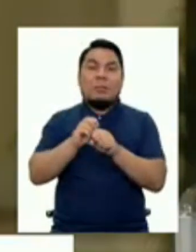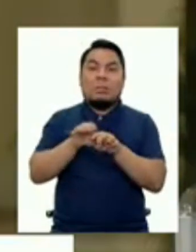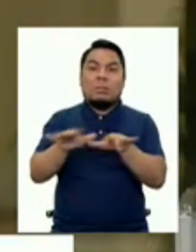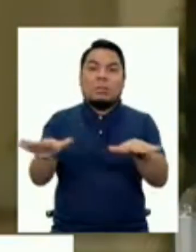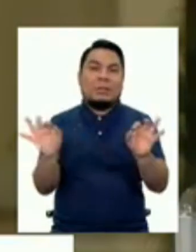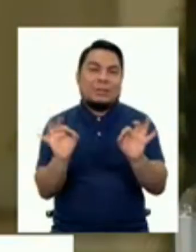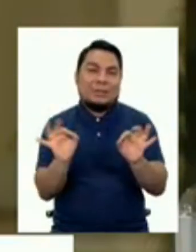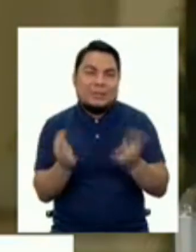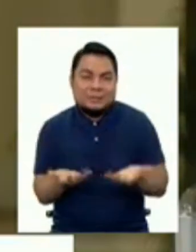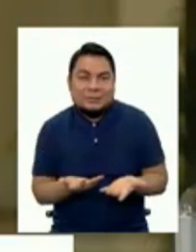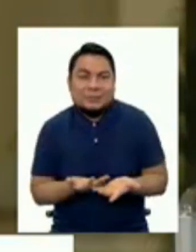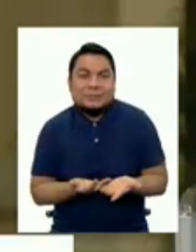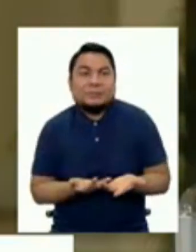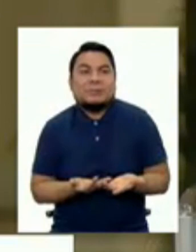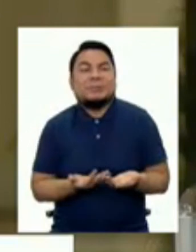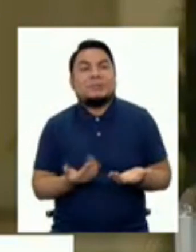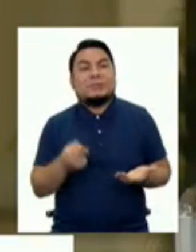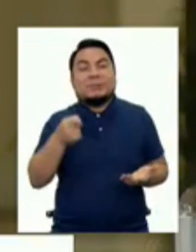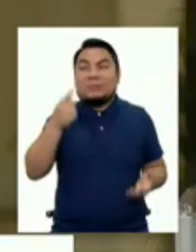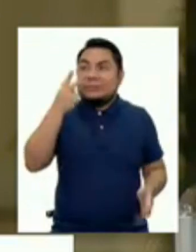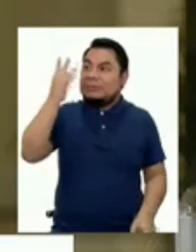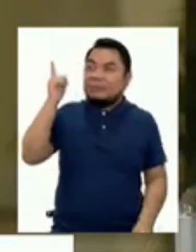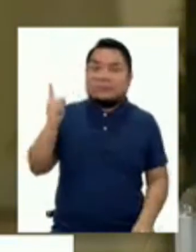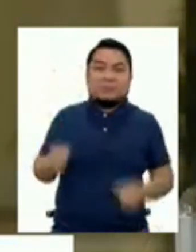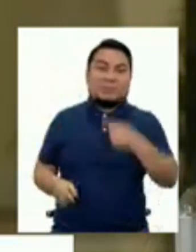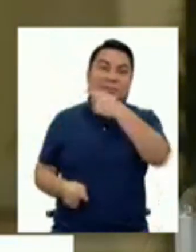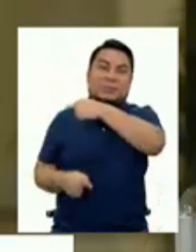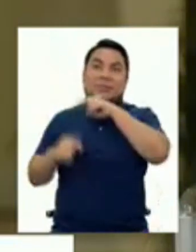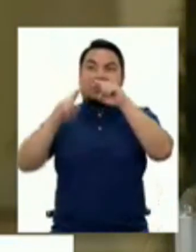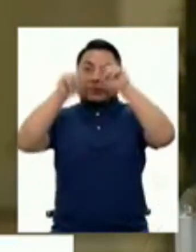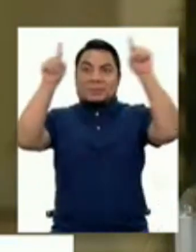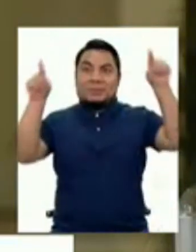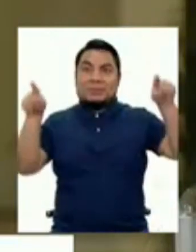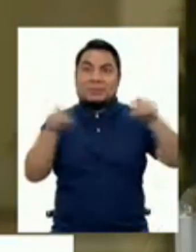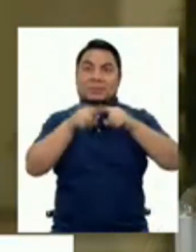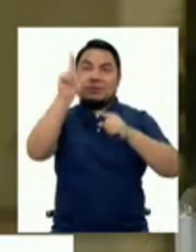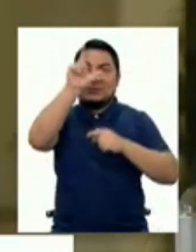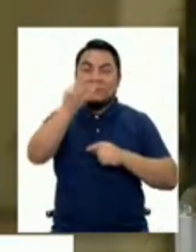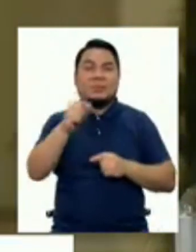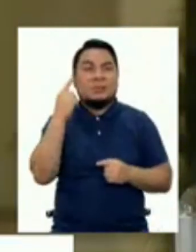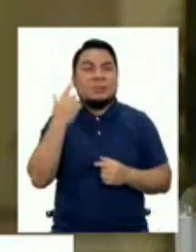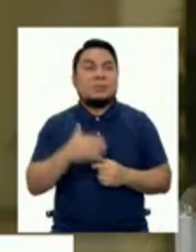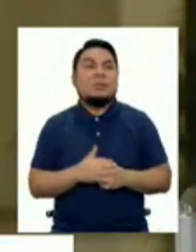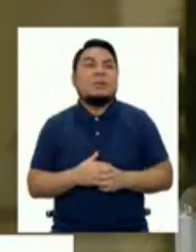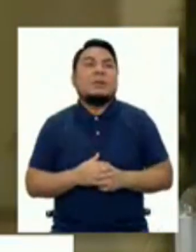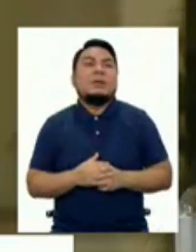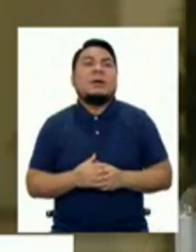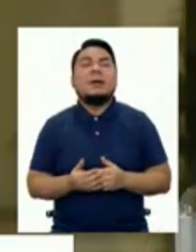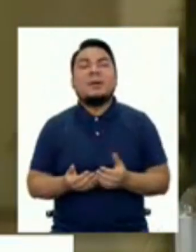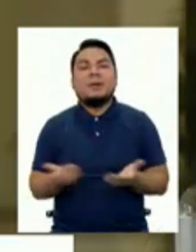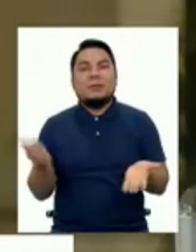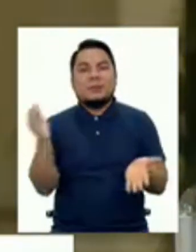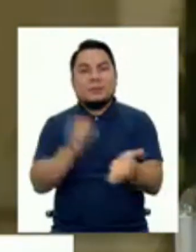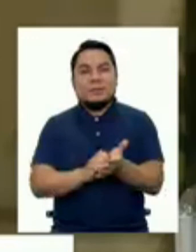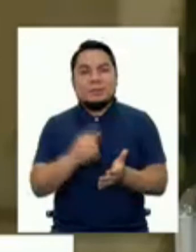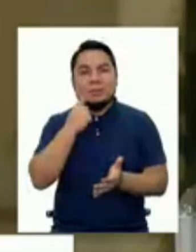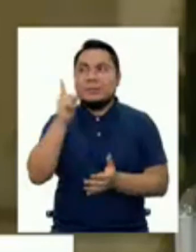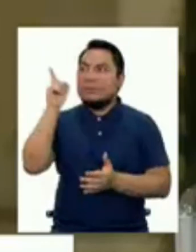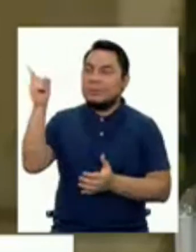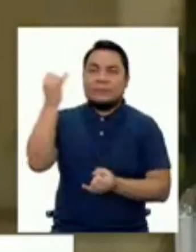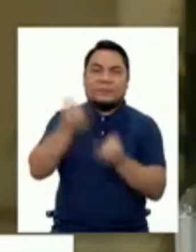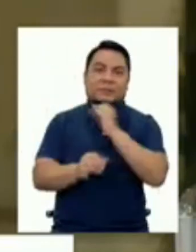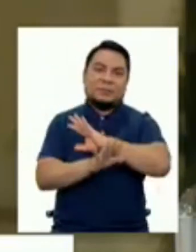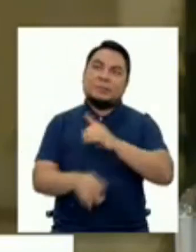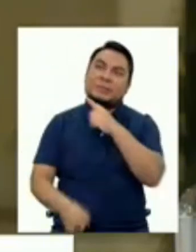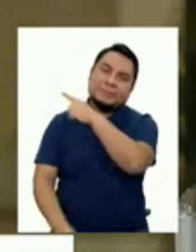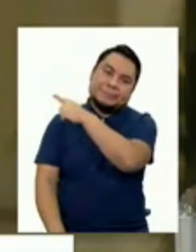O sea, este gráfico es muy ilustrativo. Quisiera que nuevamente lo enfoquen para terminar la conferencia de